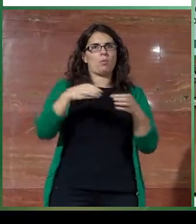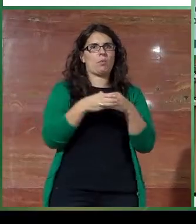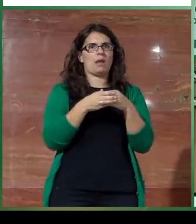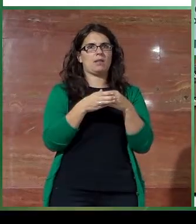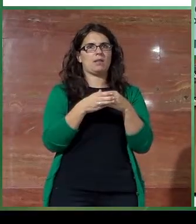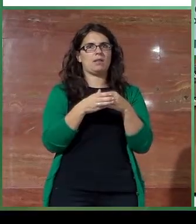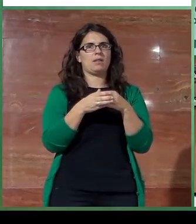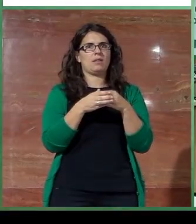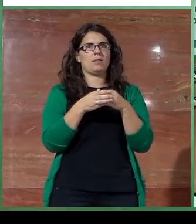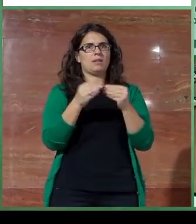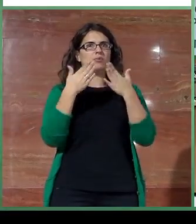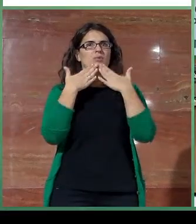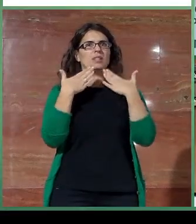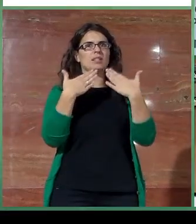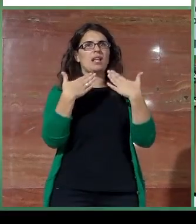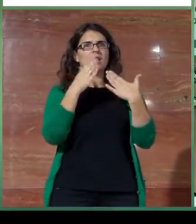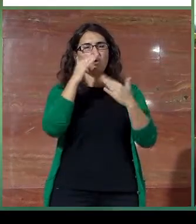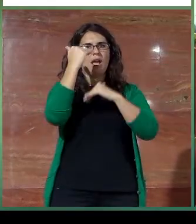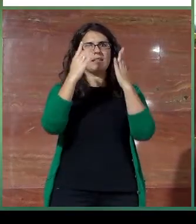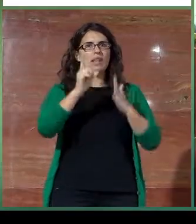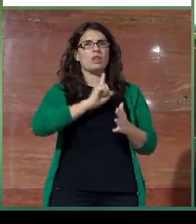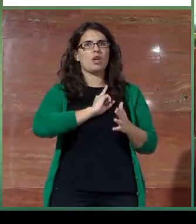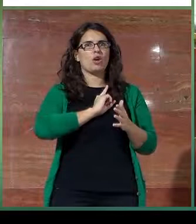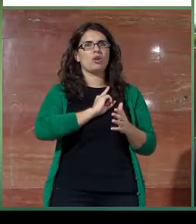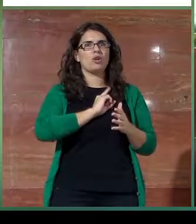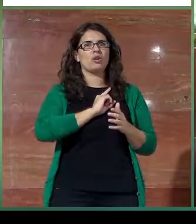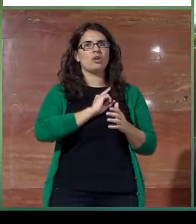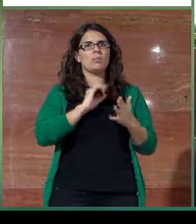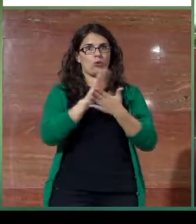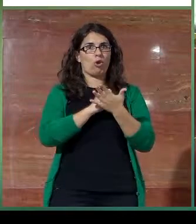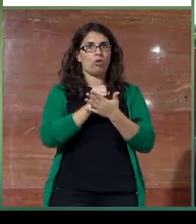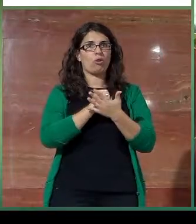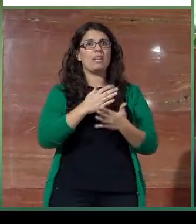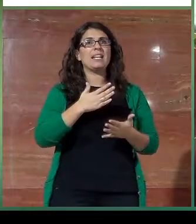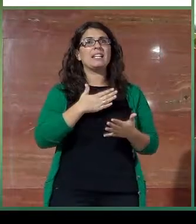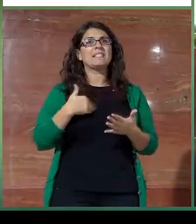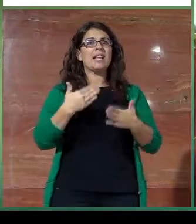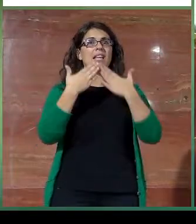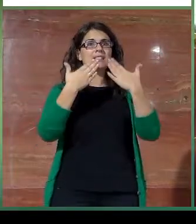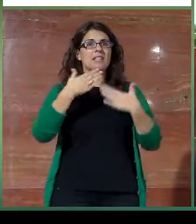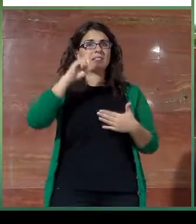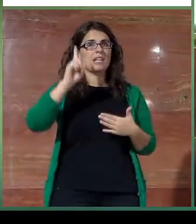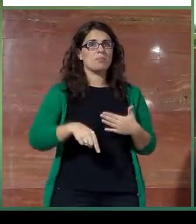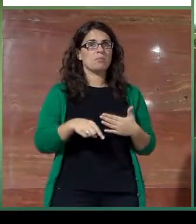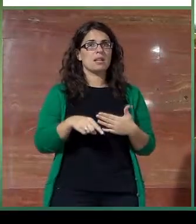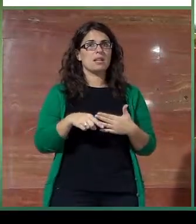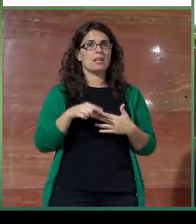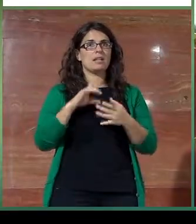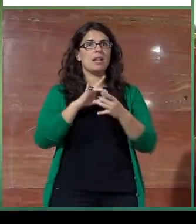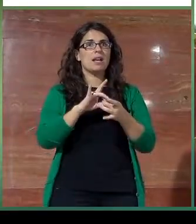Sí, Miren, adelante. muchísimas gracias por la atención y por todo. Quisiera dar las gracias también a la organización de este